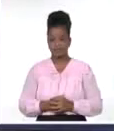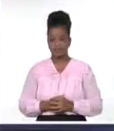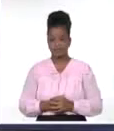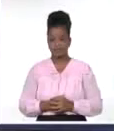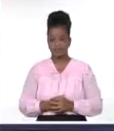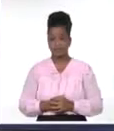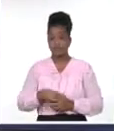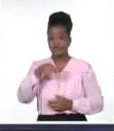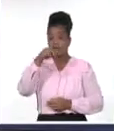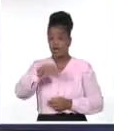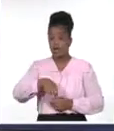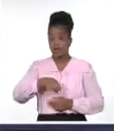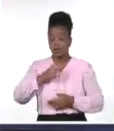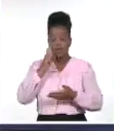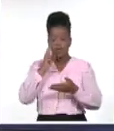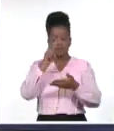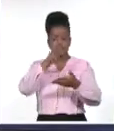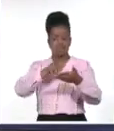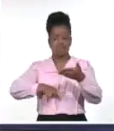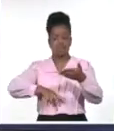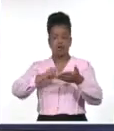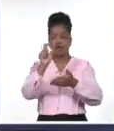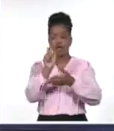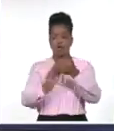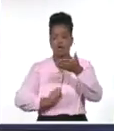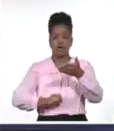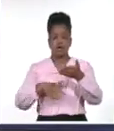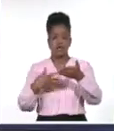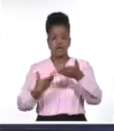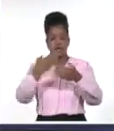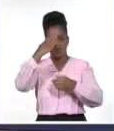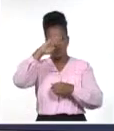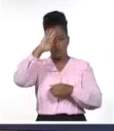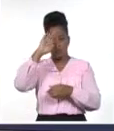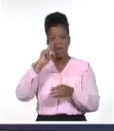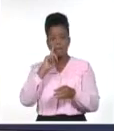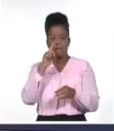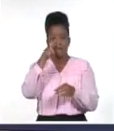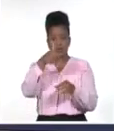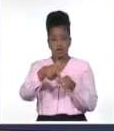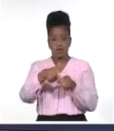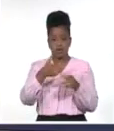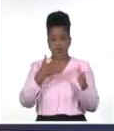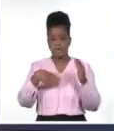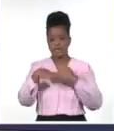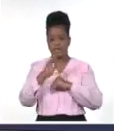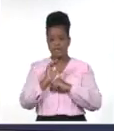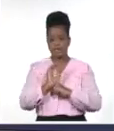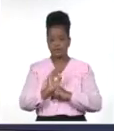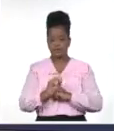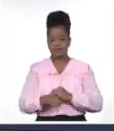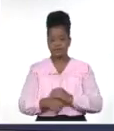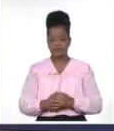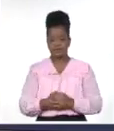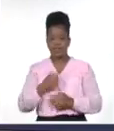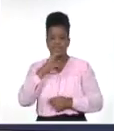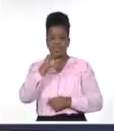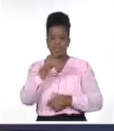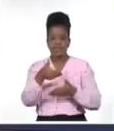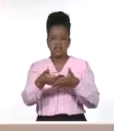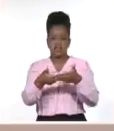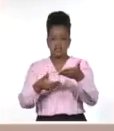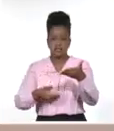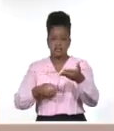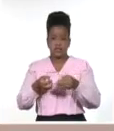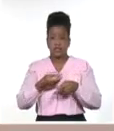A continuación damos lectura a una nota de la Unión Cuba Petróleos y el Ministerio de Energía y Minas. Dice así, la distribución de diésel